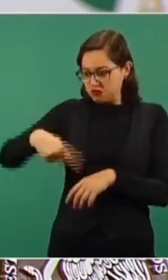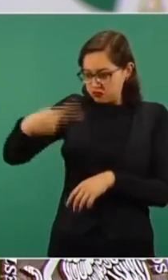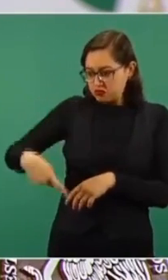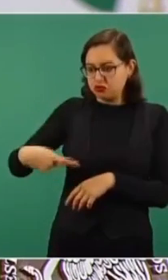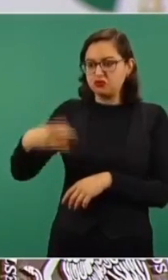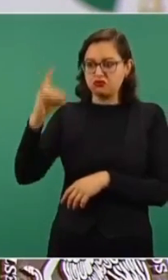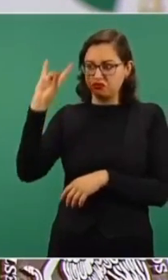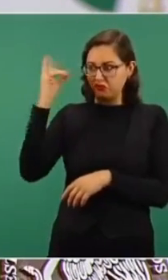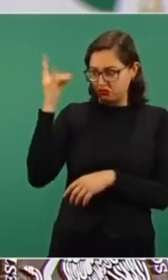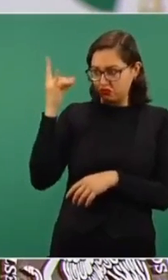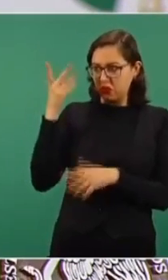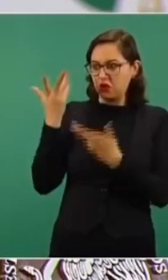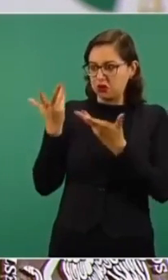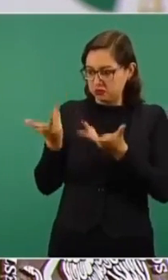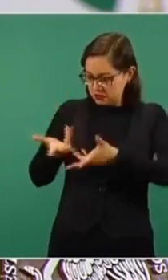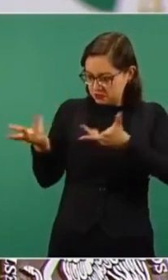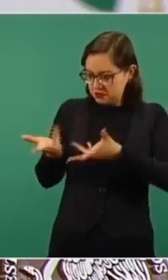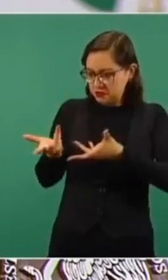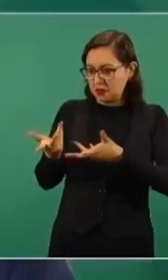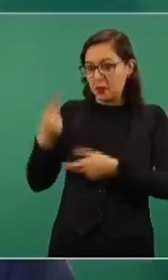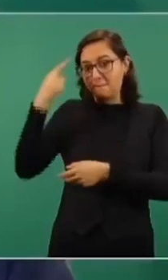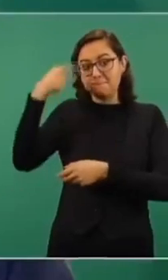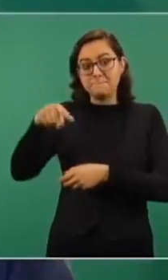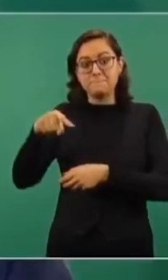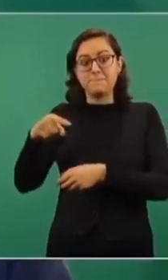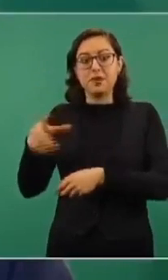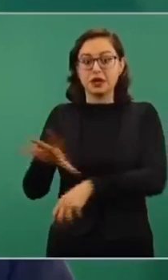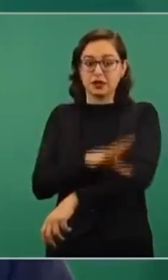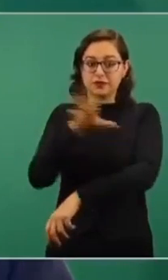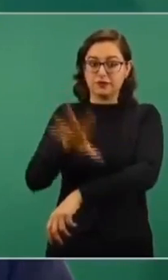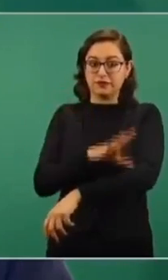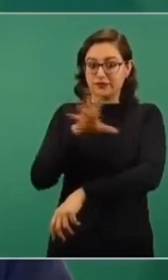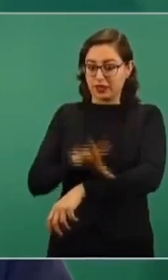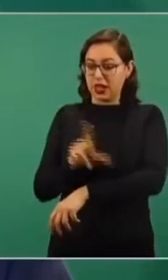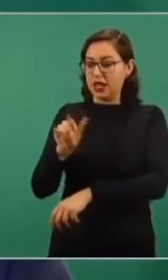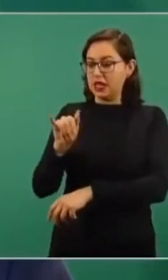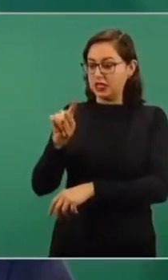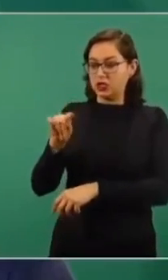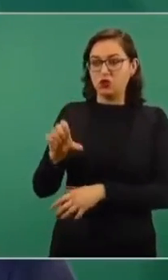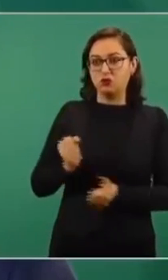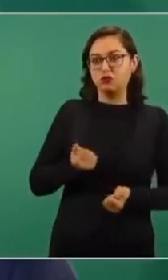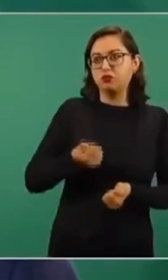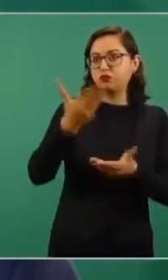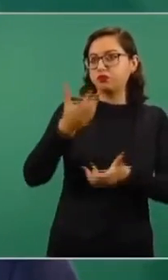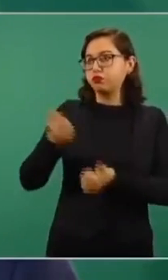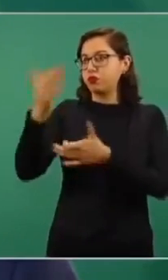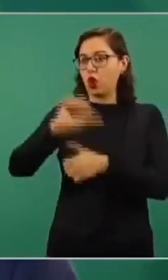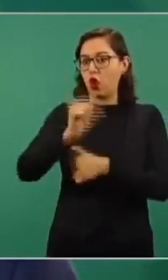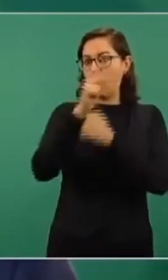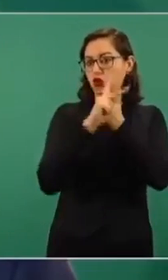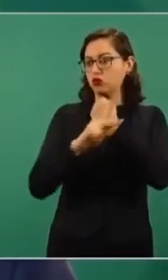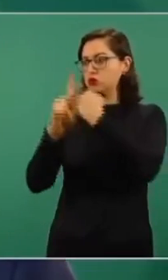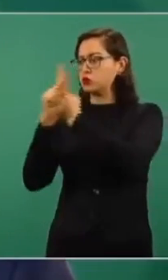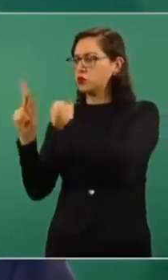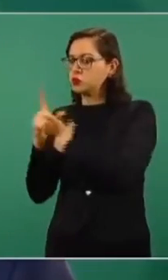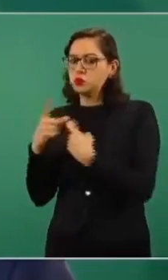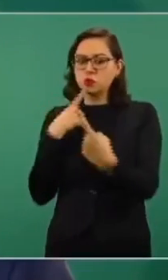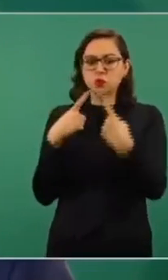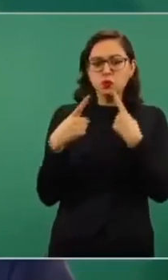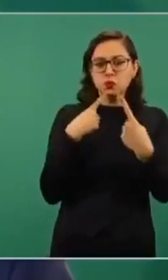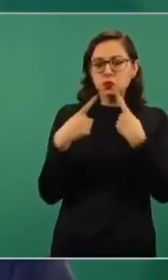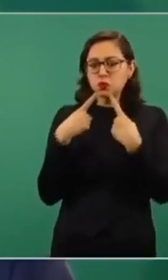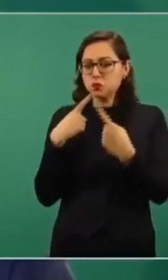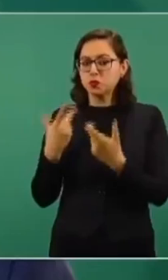para producir y exportar baterías de litio desde Bolivia. Hasta ahí nosotros habíamos avanzado